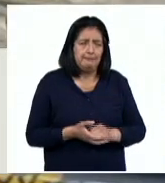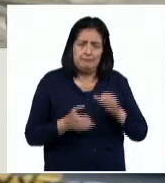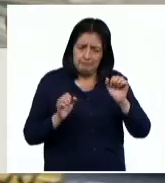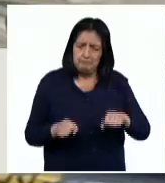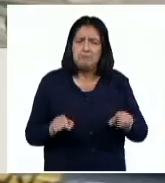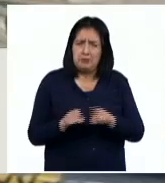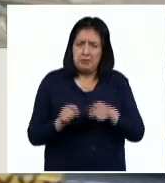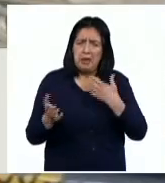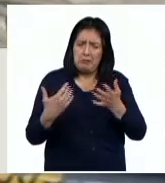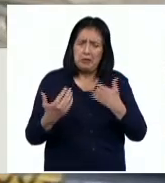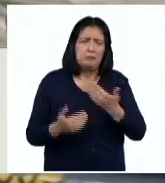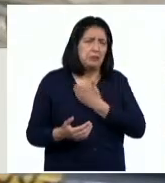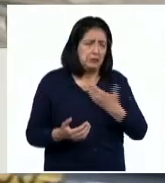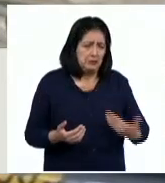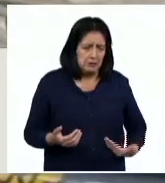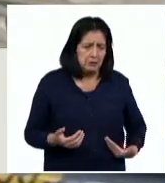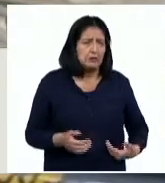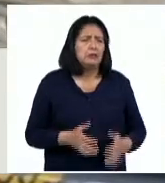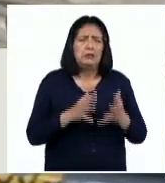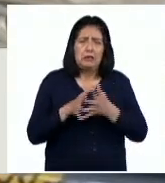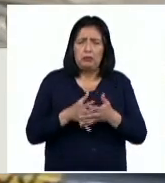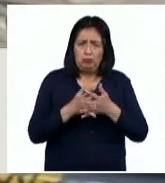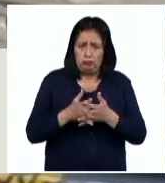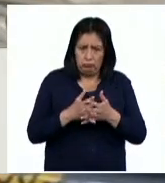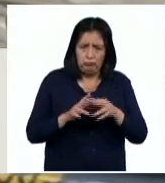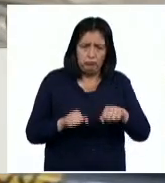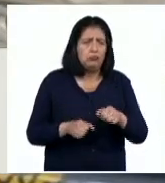de también conversar con el presidente de Estados Unidos.